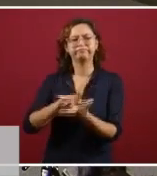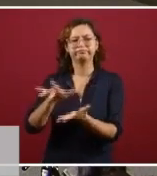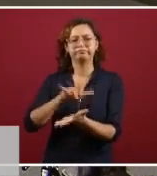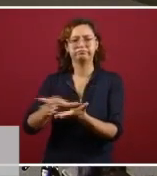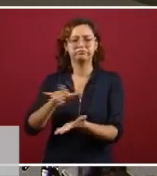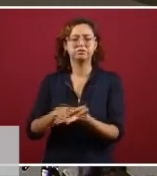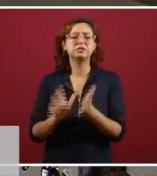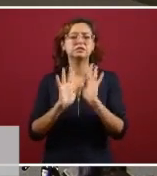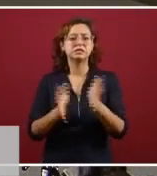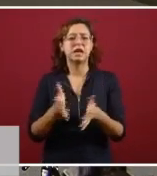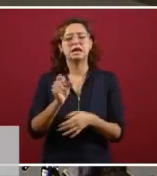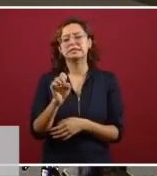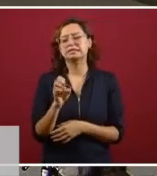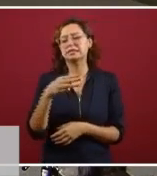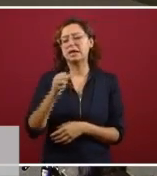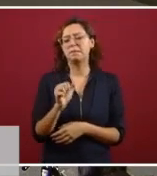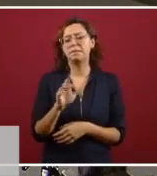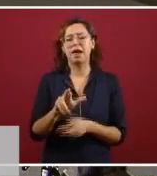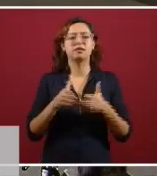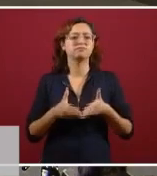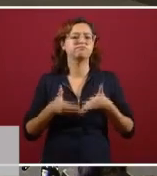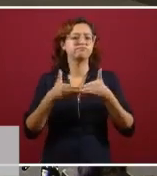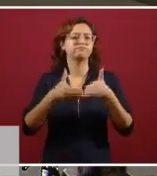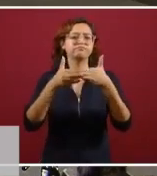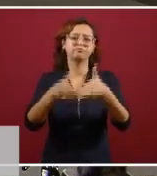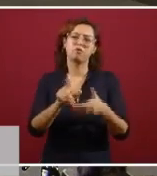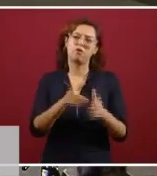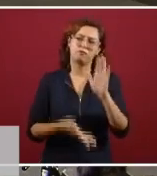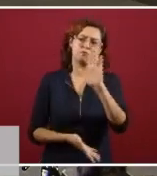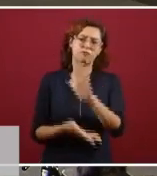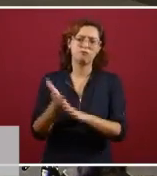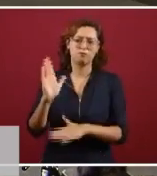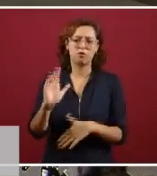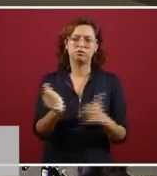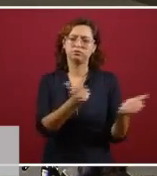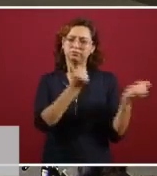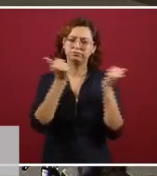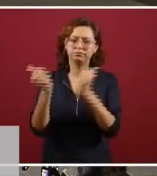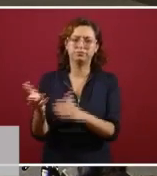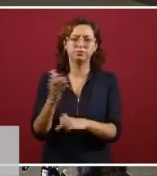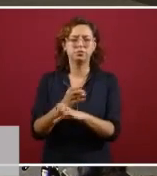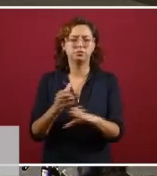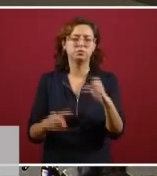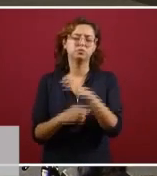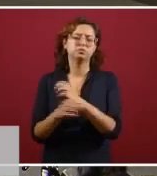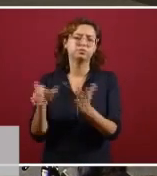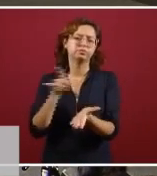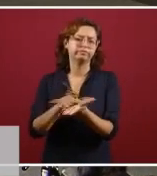fueron creadas el 11 de agosto en Boca del Río, Veracruz, y por supuesto esta información es falsa.